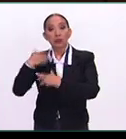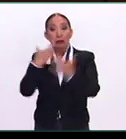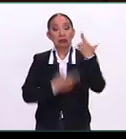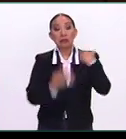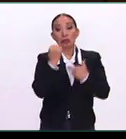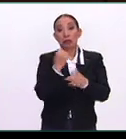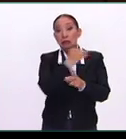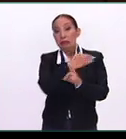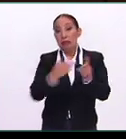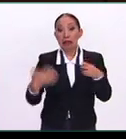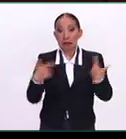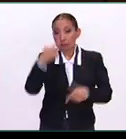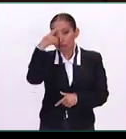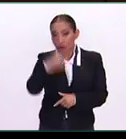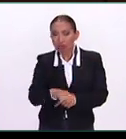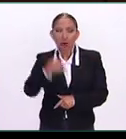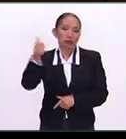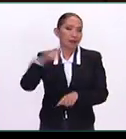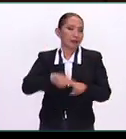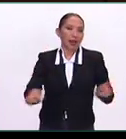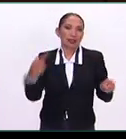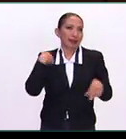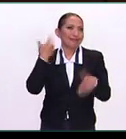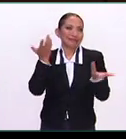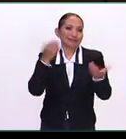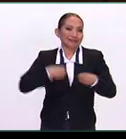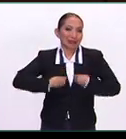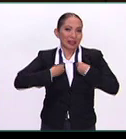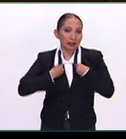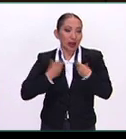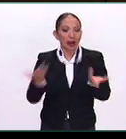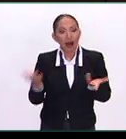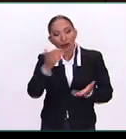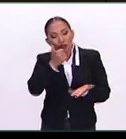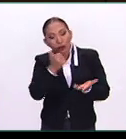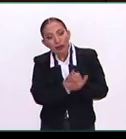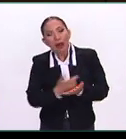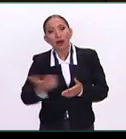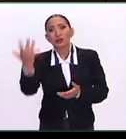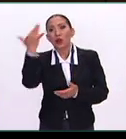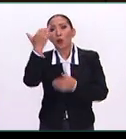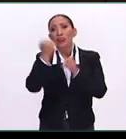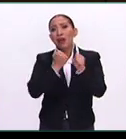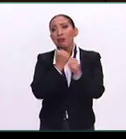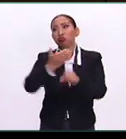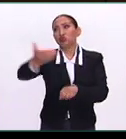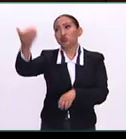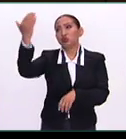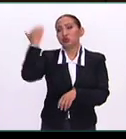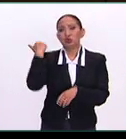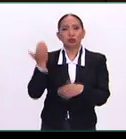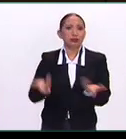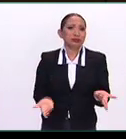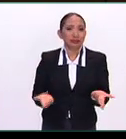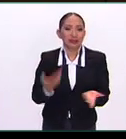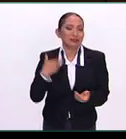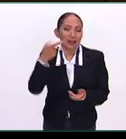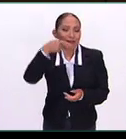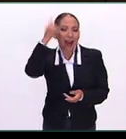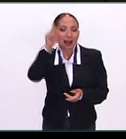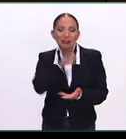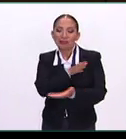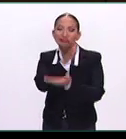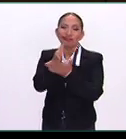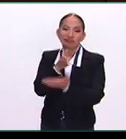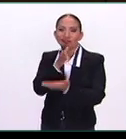las 9:30. Eran otros tiempos, ¿verdad? Hace más de 50 años, entonces era